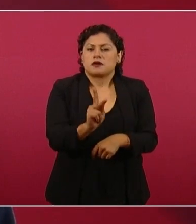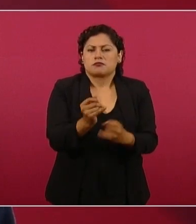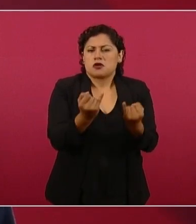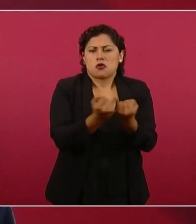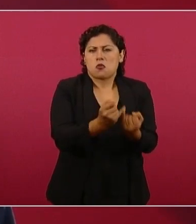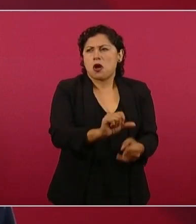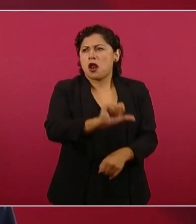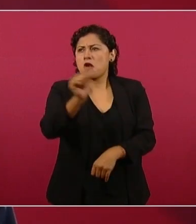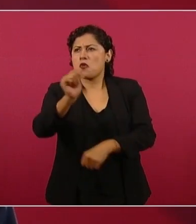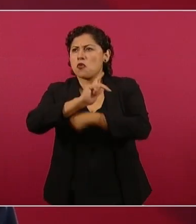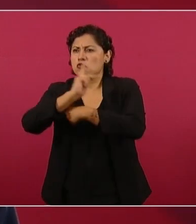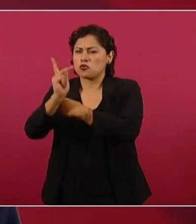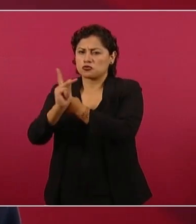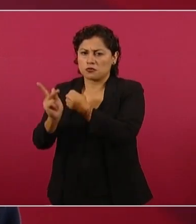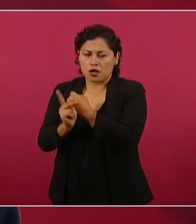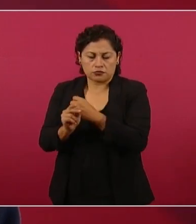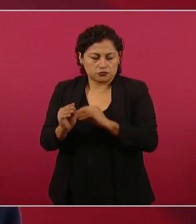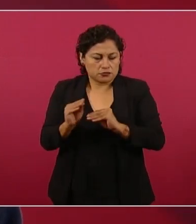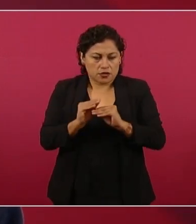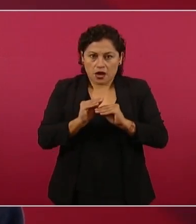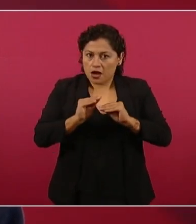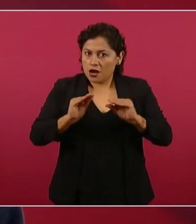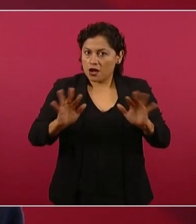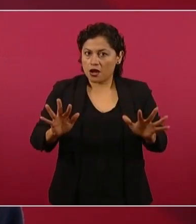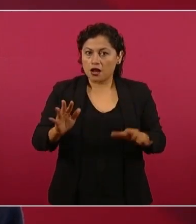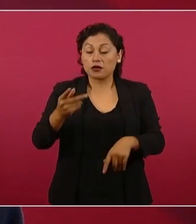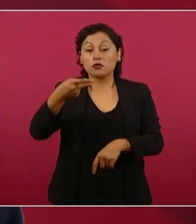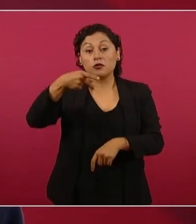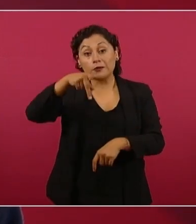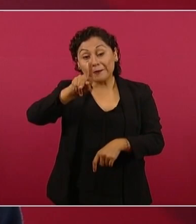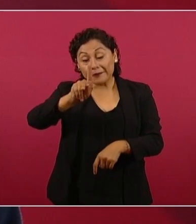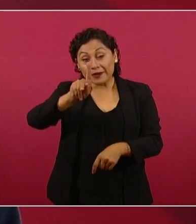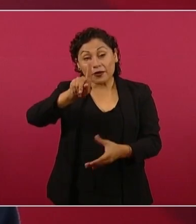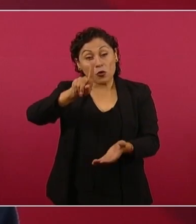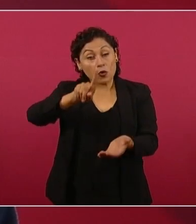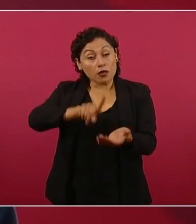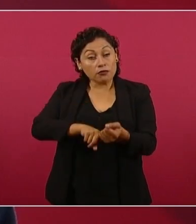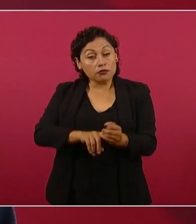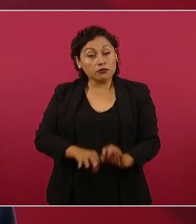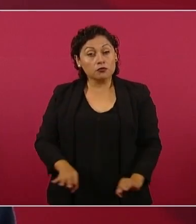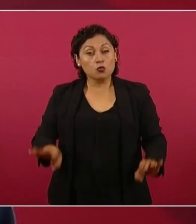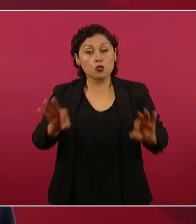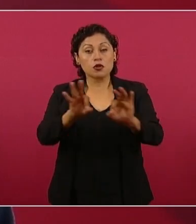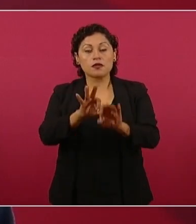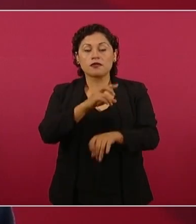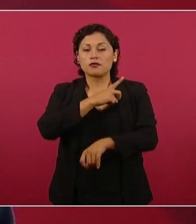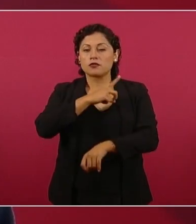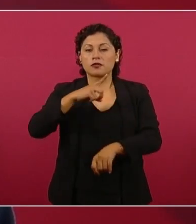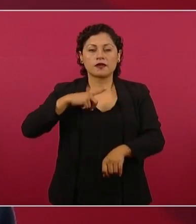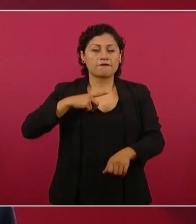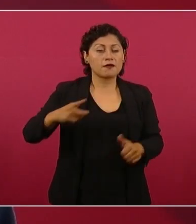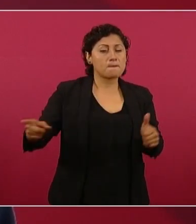pero también debe de prevalecer el humanismo.